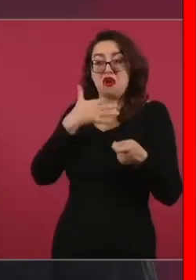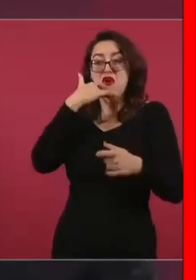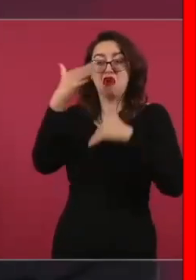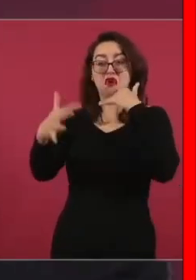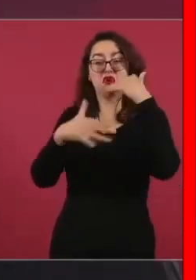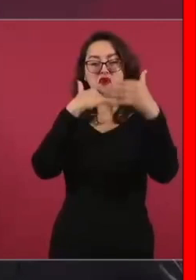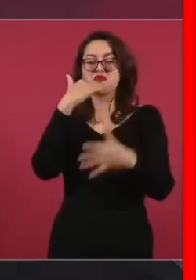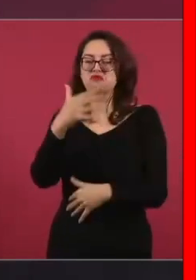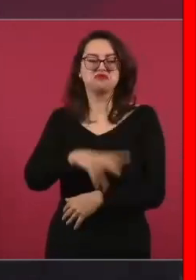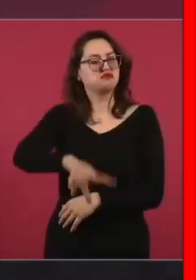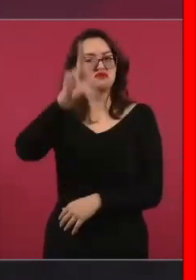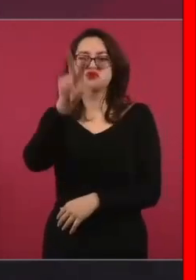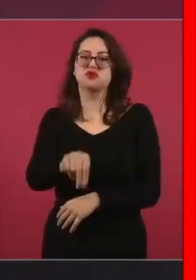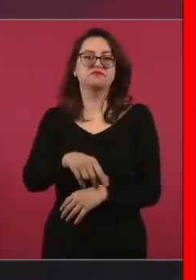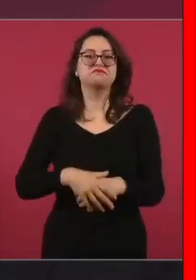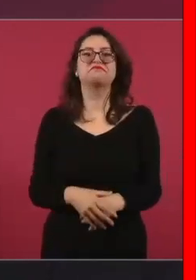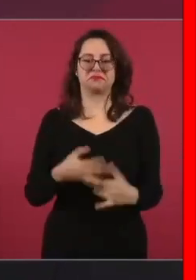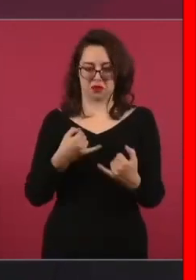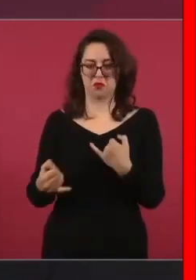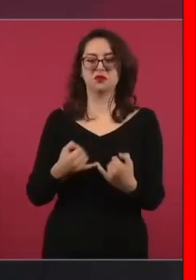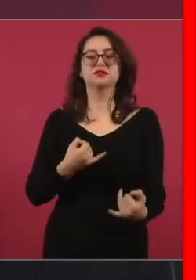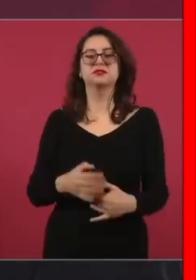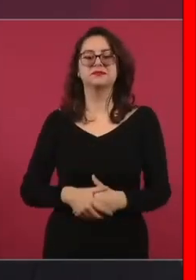Se los apuesto. O sea,